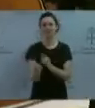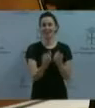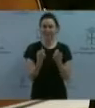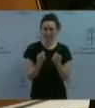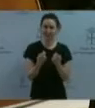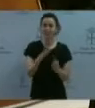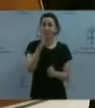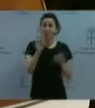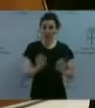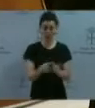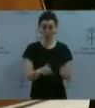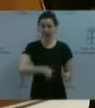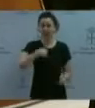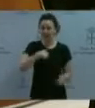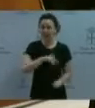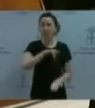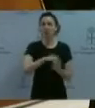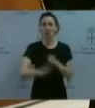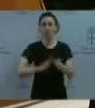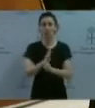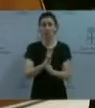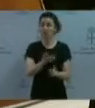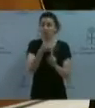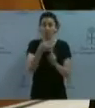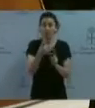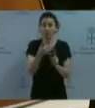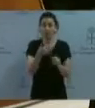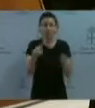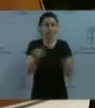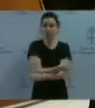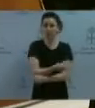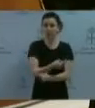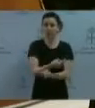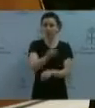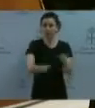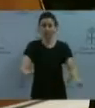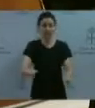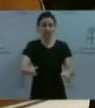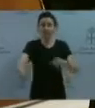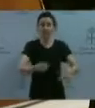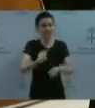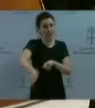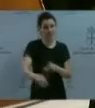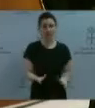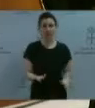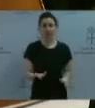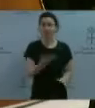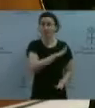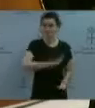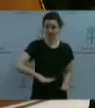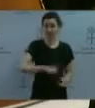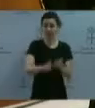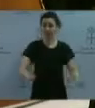unha circunstancia de fecho contraria a la que se está dando na sociedade asturiana. De mientras la sociedad asturiana evoluciona en el uso normal de la lengua,